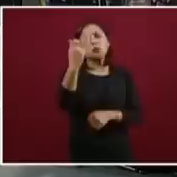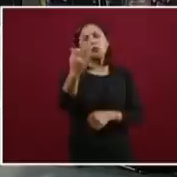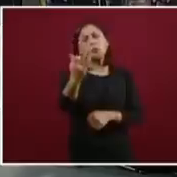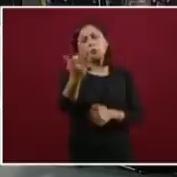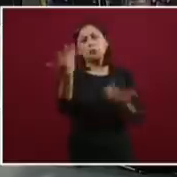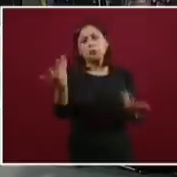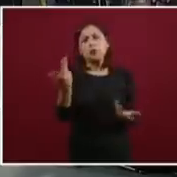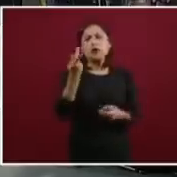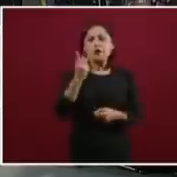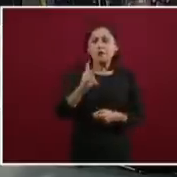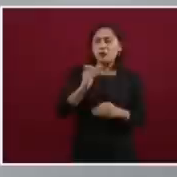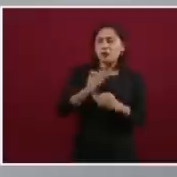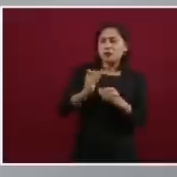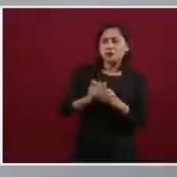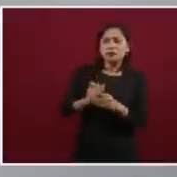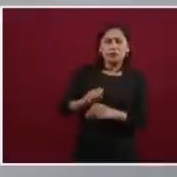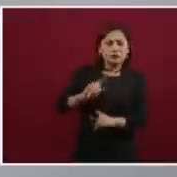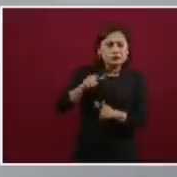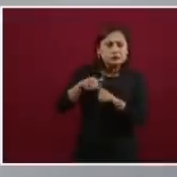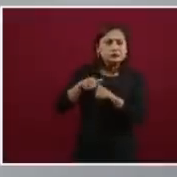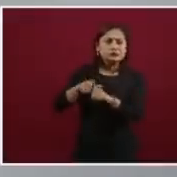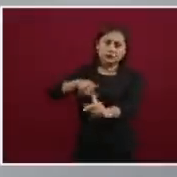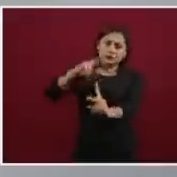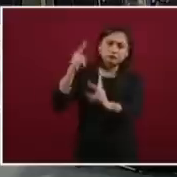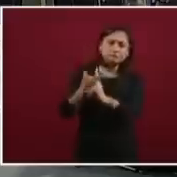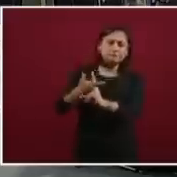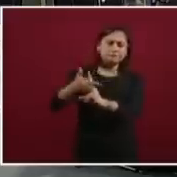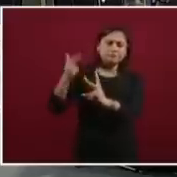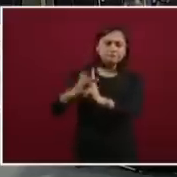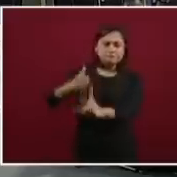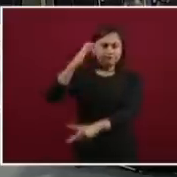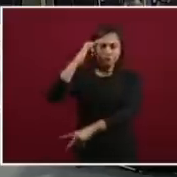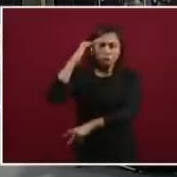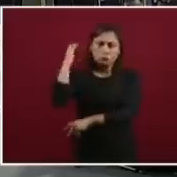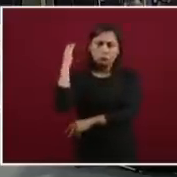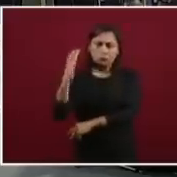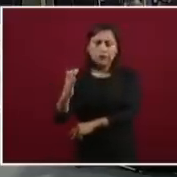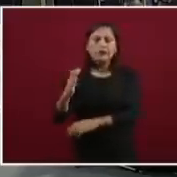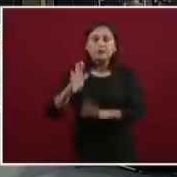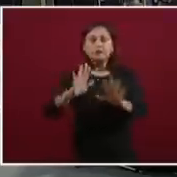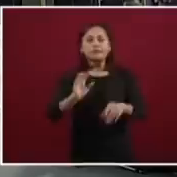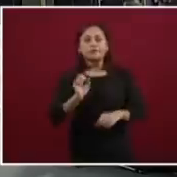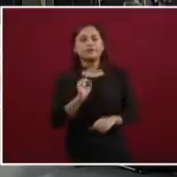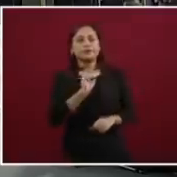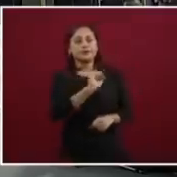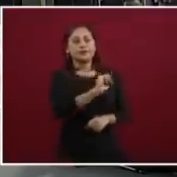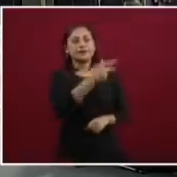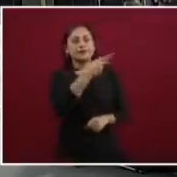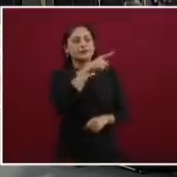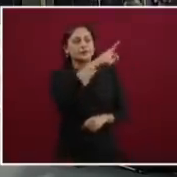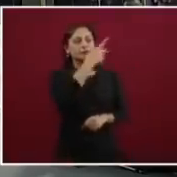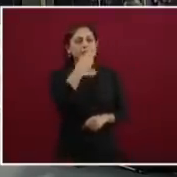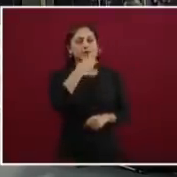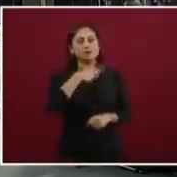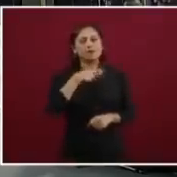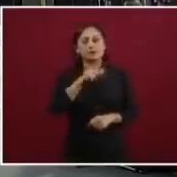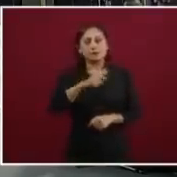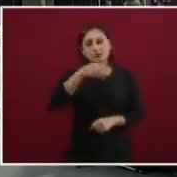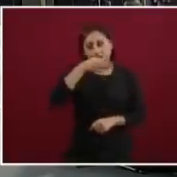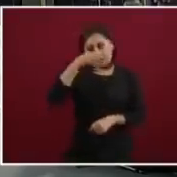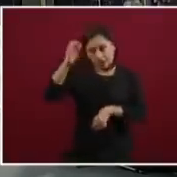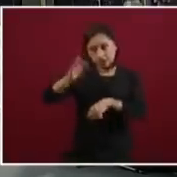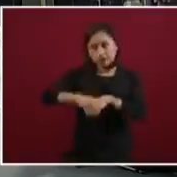estos errores si es que al final de cuentas está no y a veces te voy a acusar con tu mamá aún fujiwara no